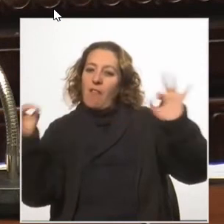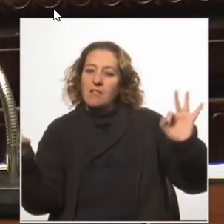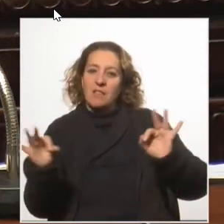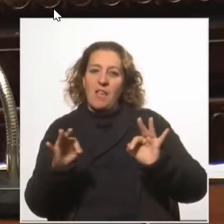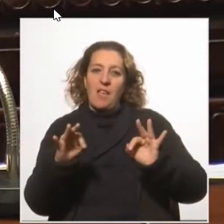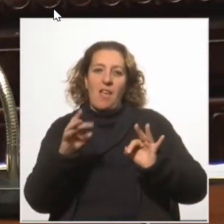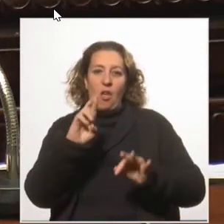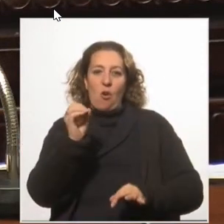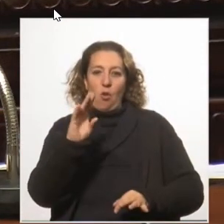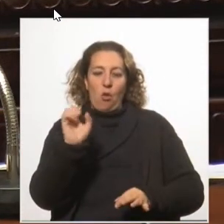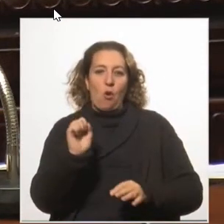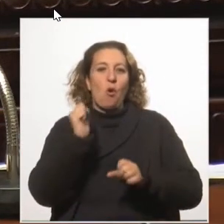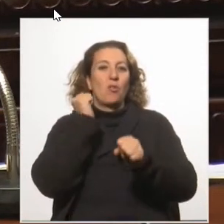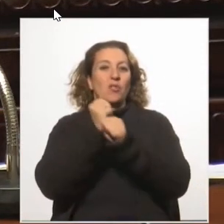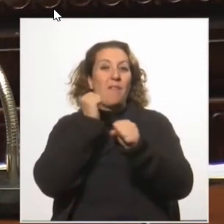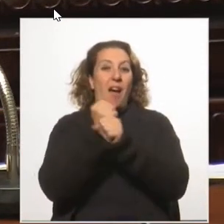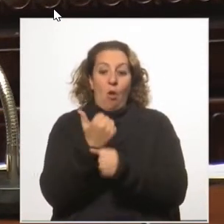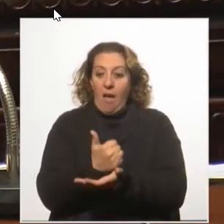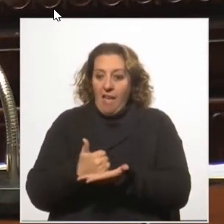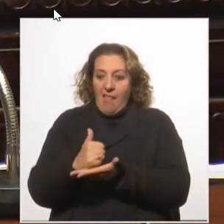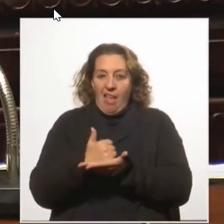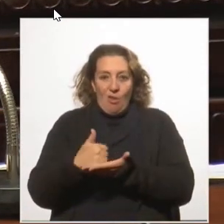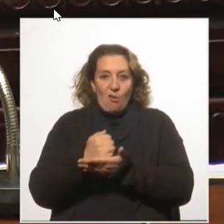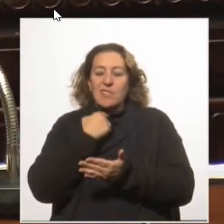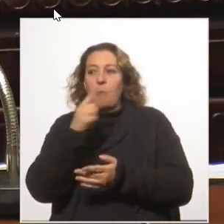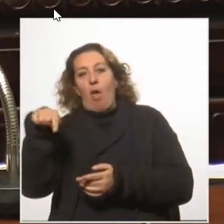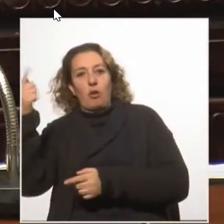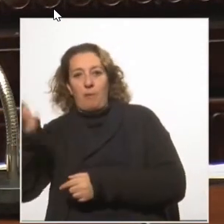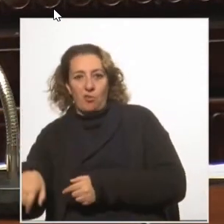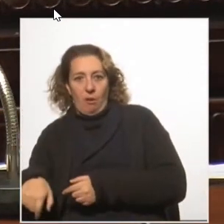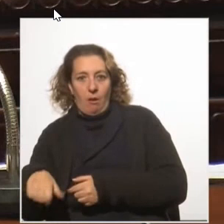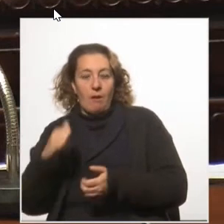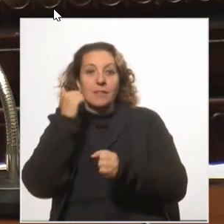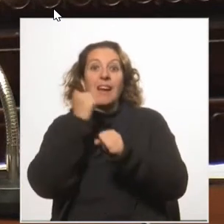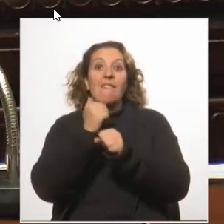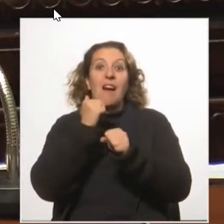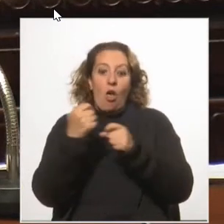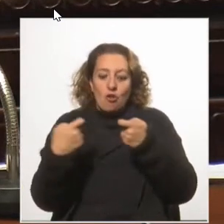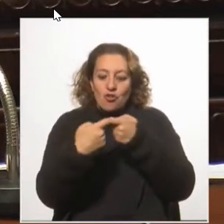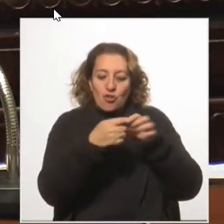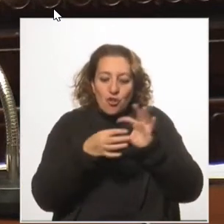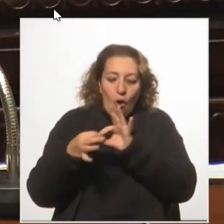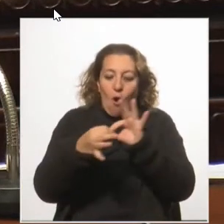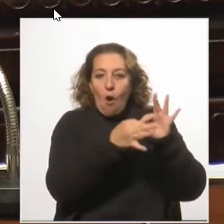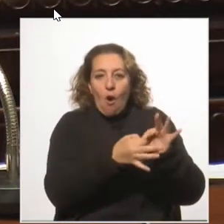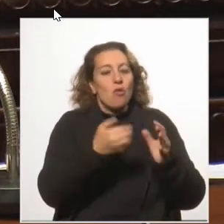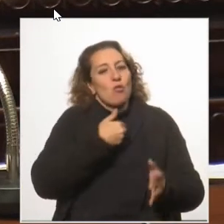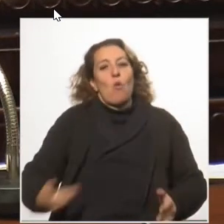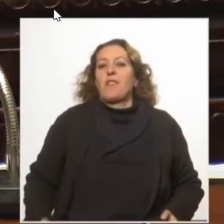es instrumento de fines ajenos, el trabajador asociado es dueño y señor de su